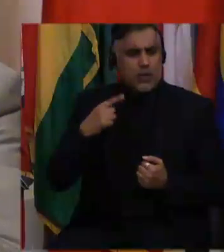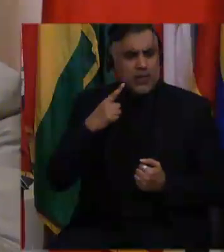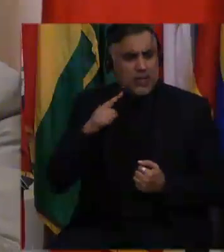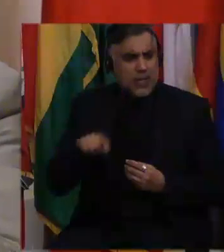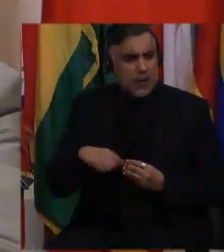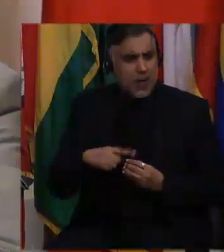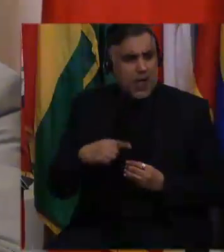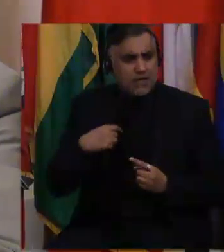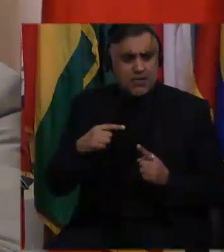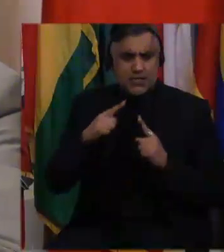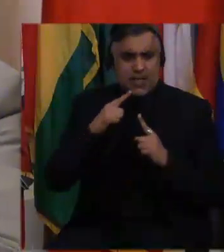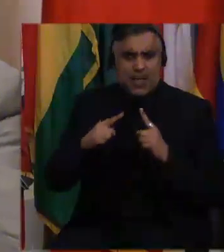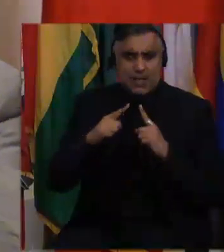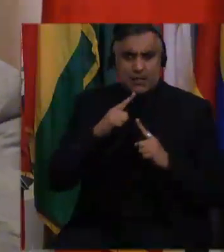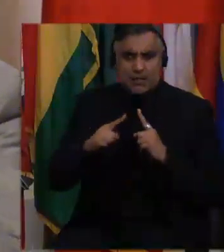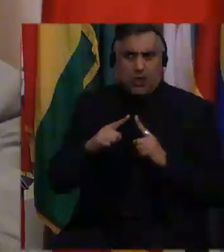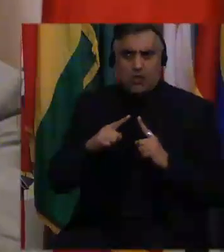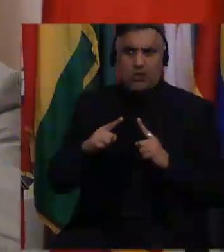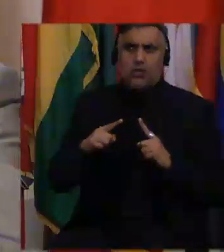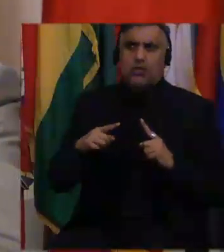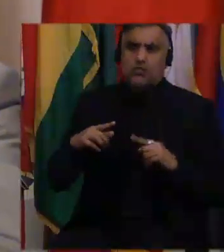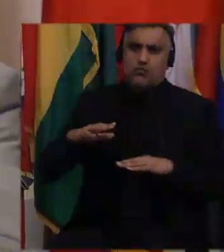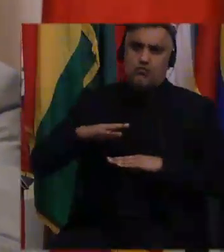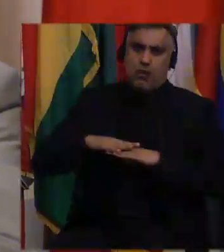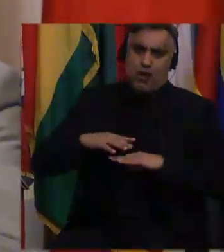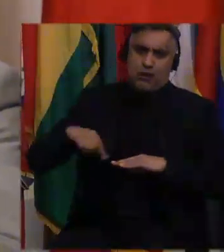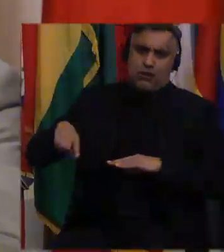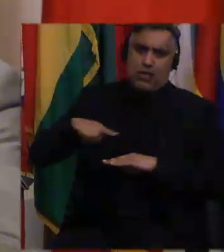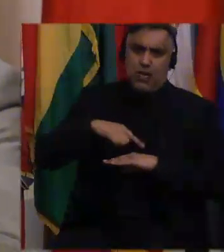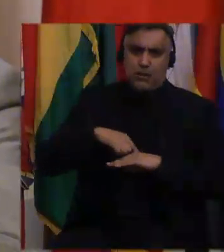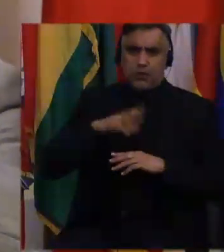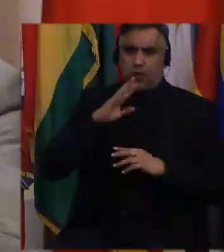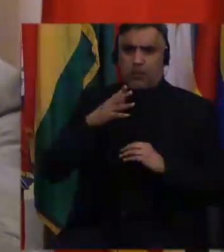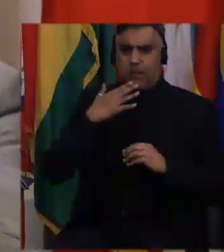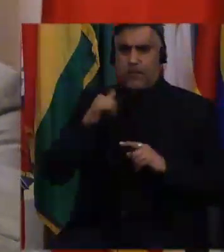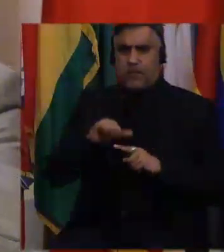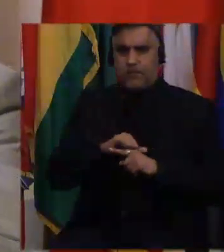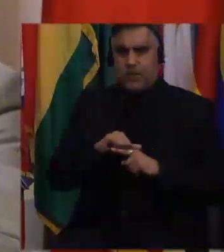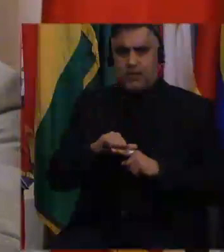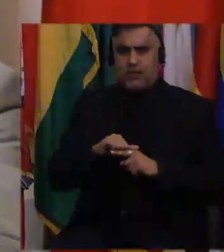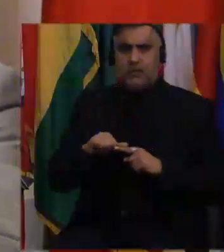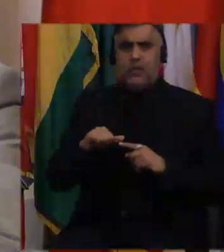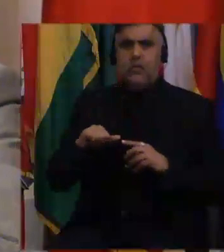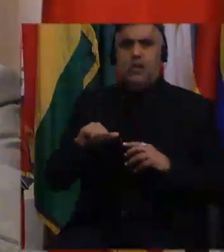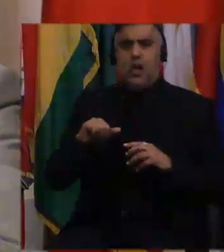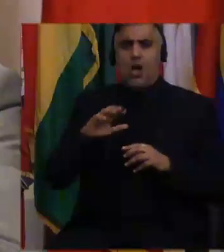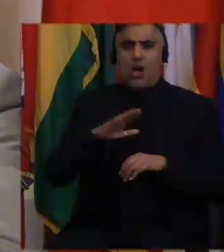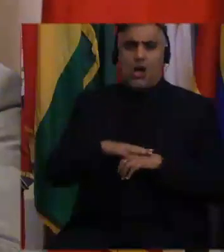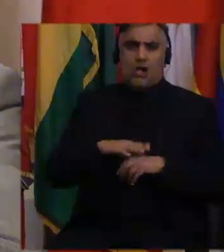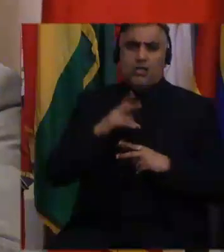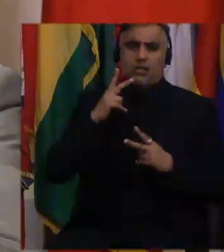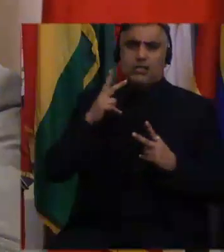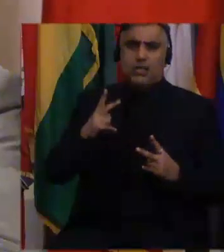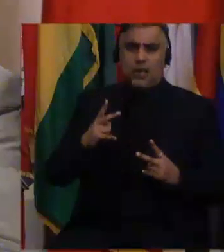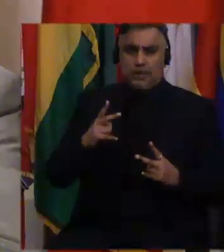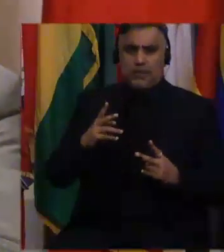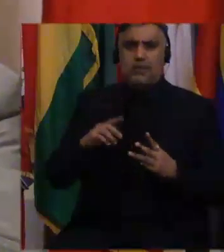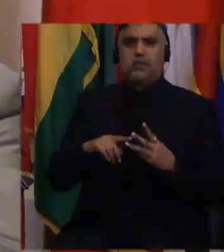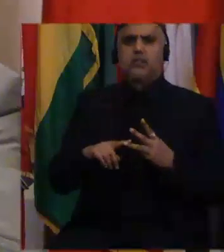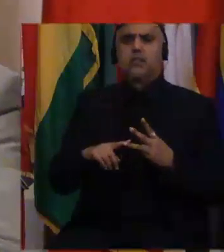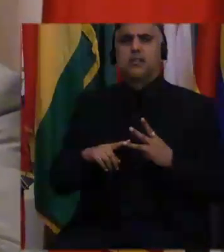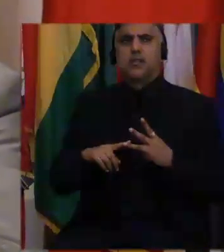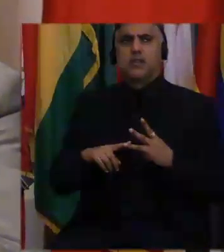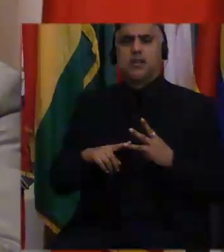buenas prácticas, podemos pensar visitas de trabajo conjuntos en terreno, podemos pensar en el mapeo de estándares que ya son